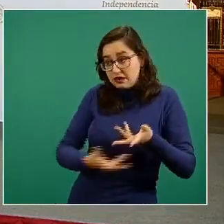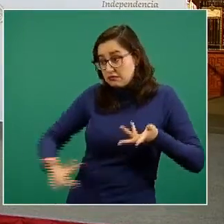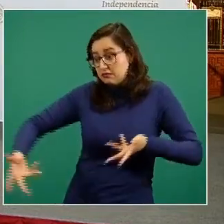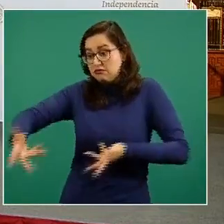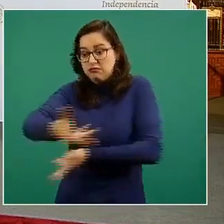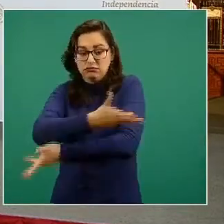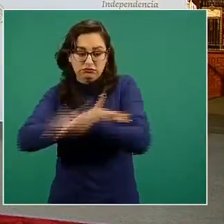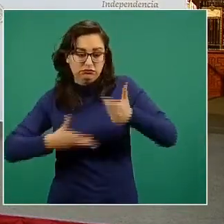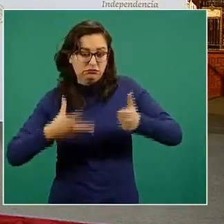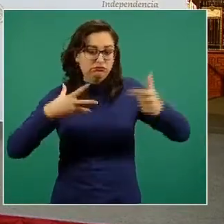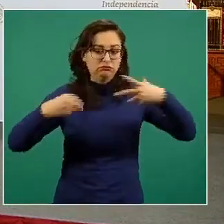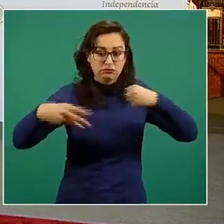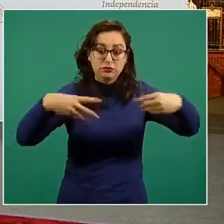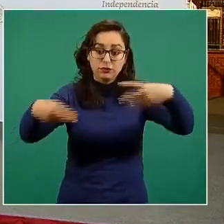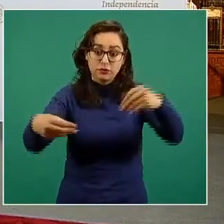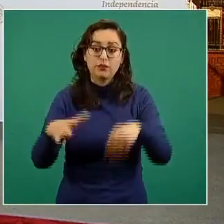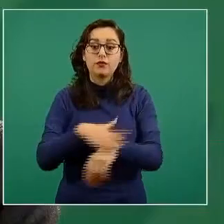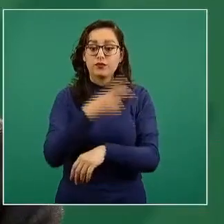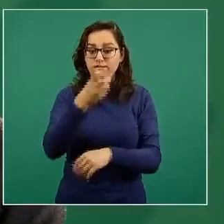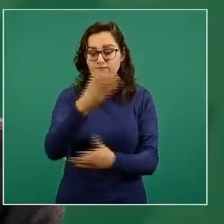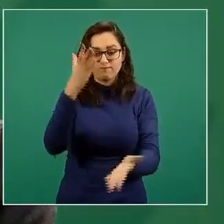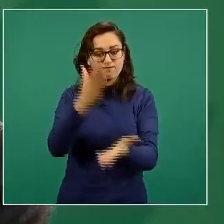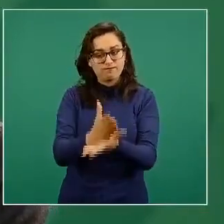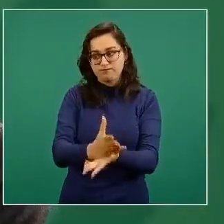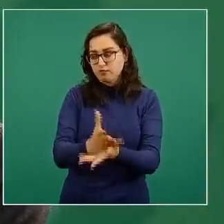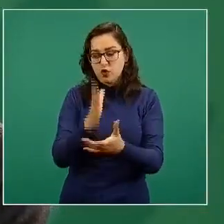Y recordar que el Gobierno de México